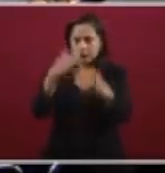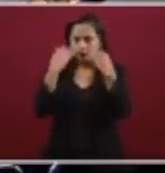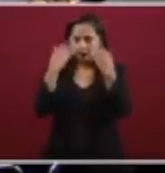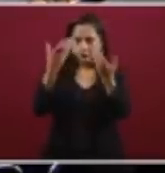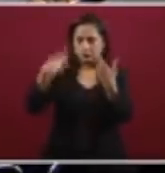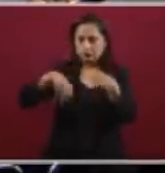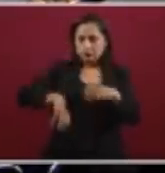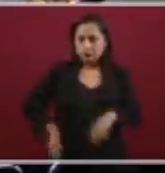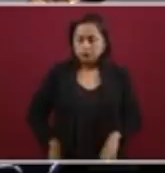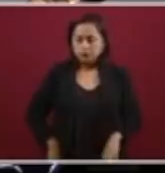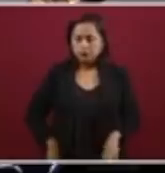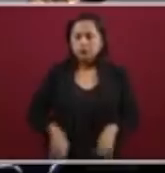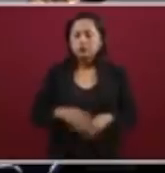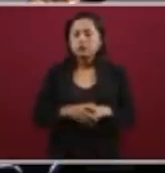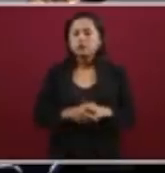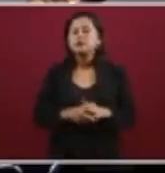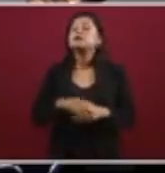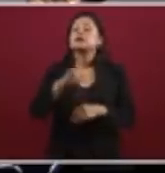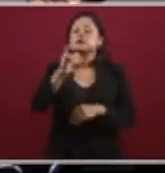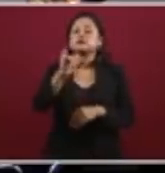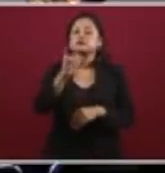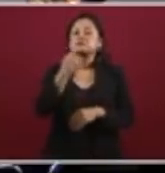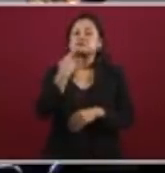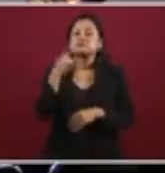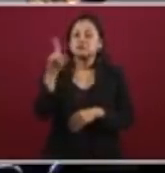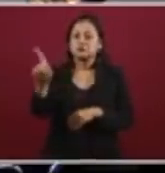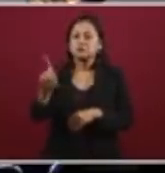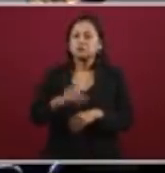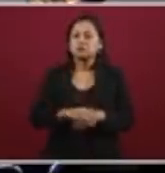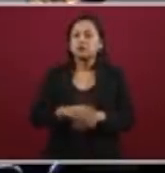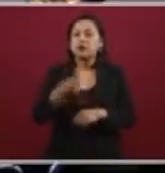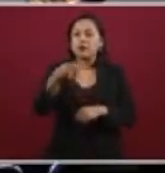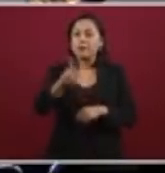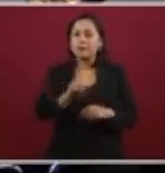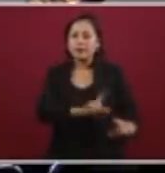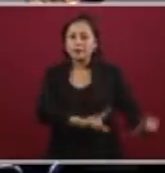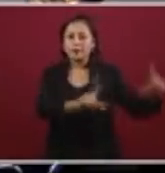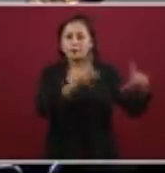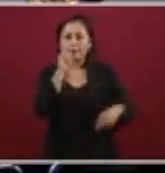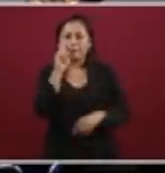en esto es por ejemplo muy concreto lorena